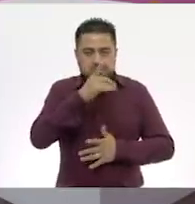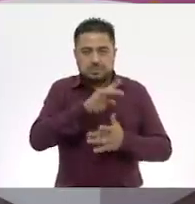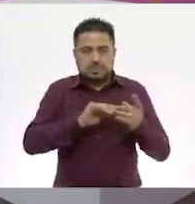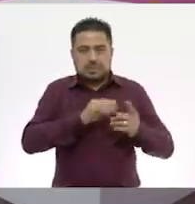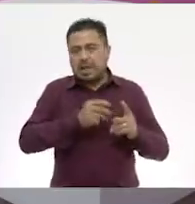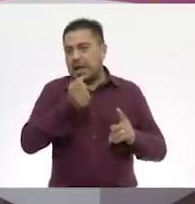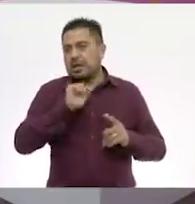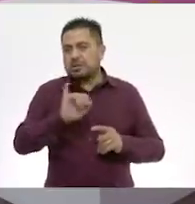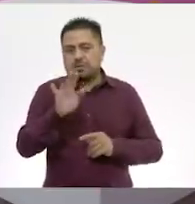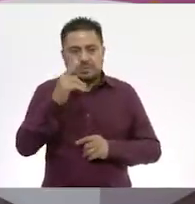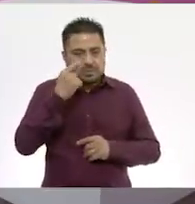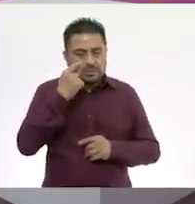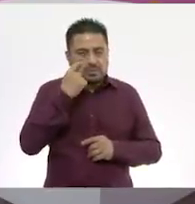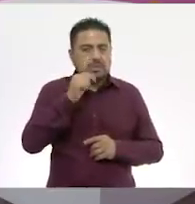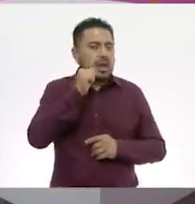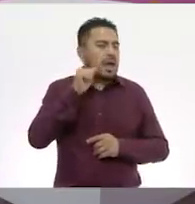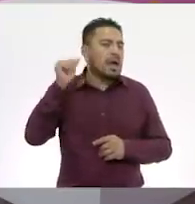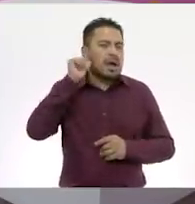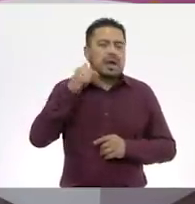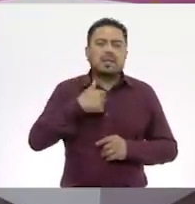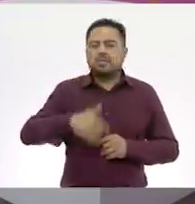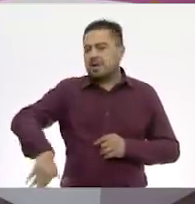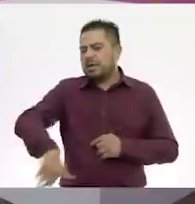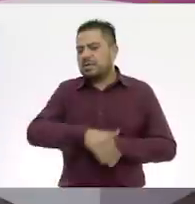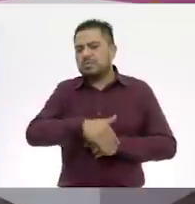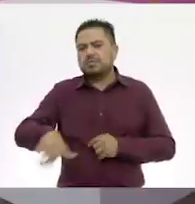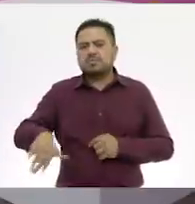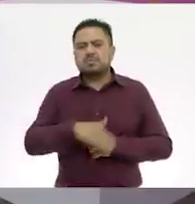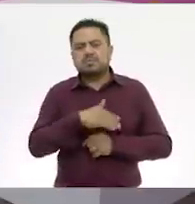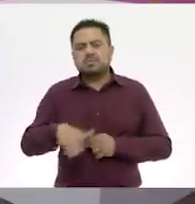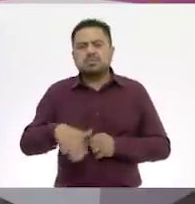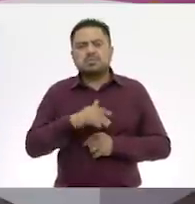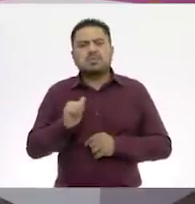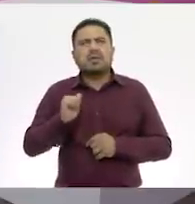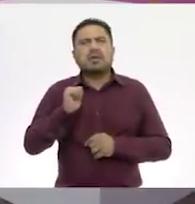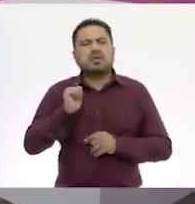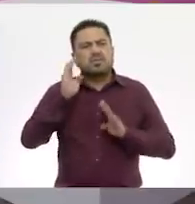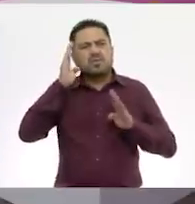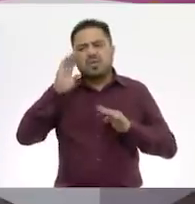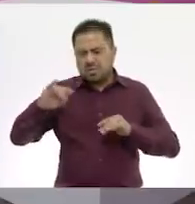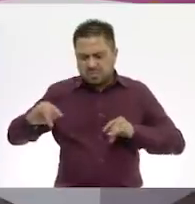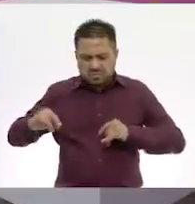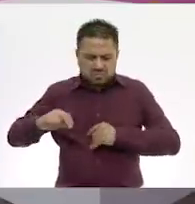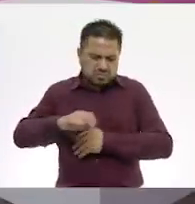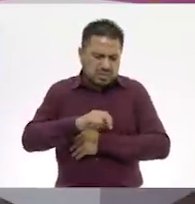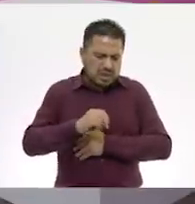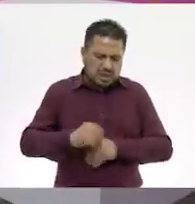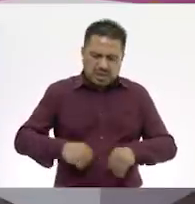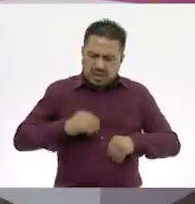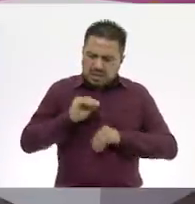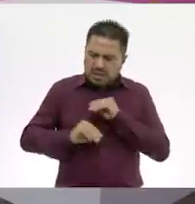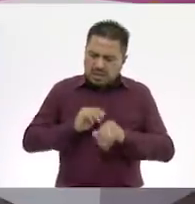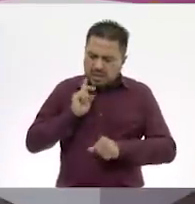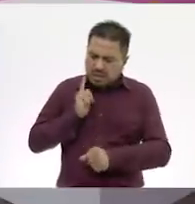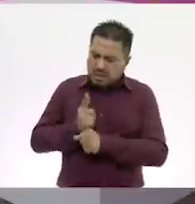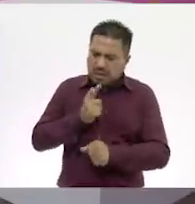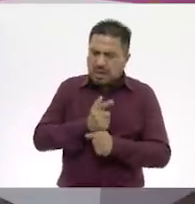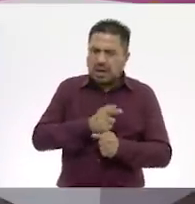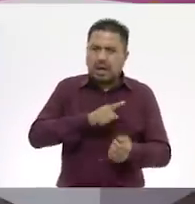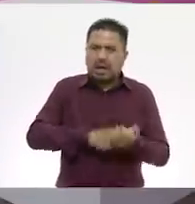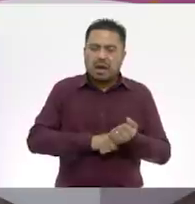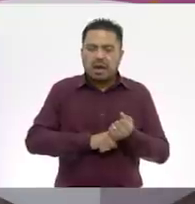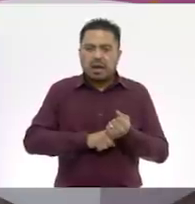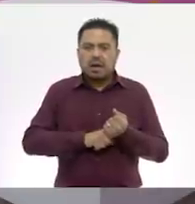esta fábula. Ayer por mi calle pasaba un borrico, el más adornado que en mi vida he visto. Alabarda